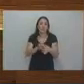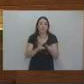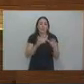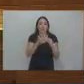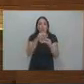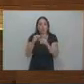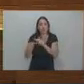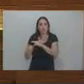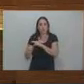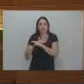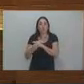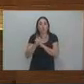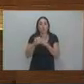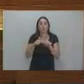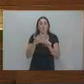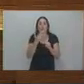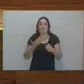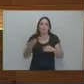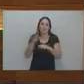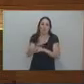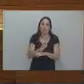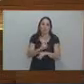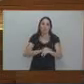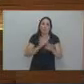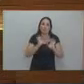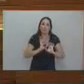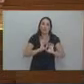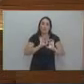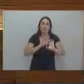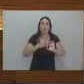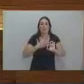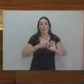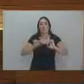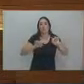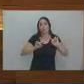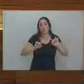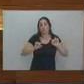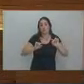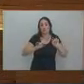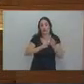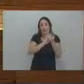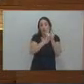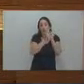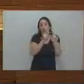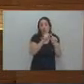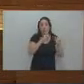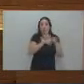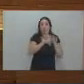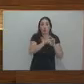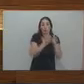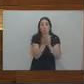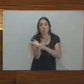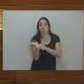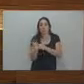parlamentarios era solamente un ejemplo de cómo en un momento determinado se puede tomar una decisión de reconducir recursos que se dan por